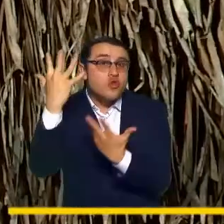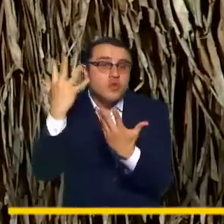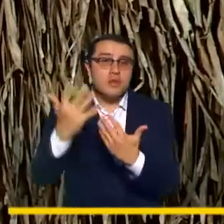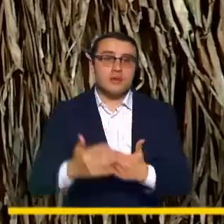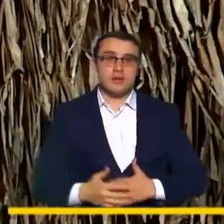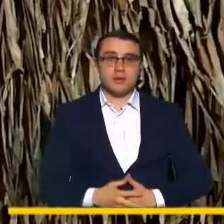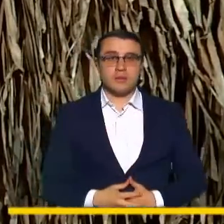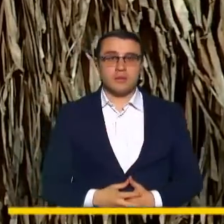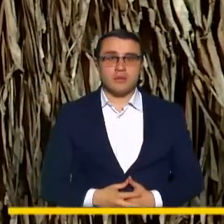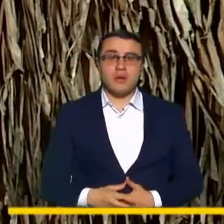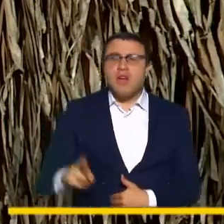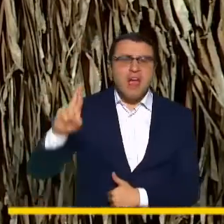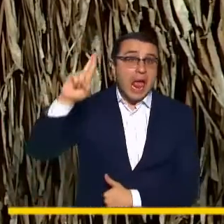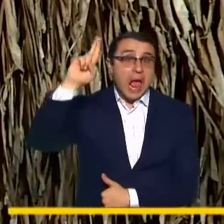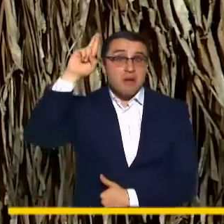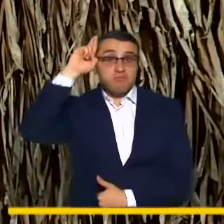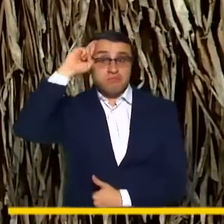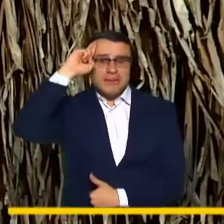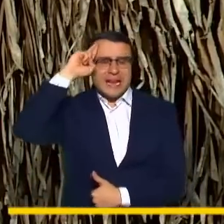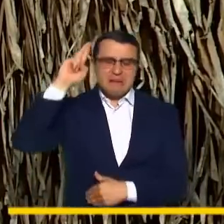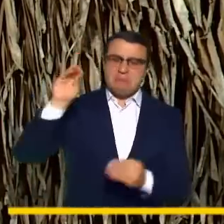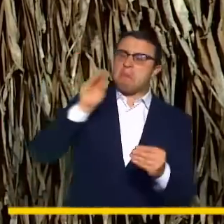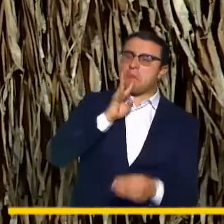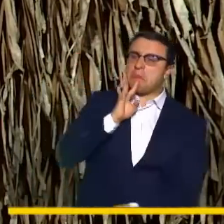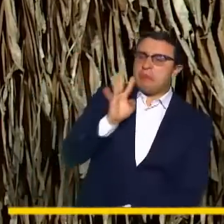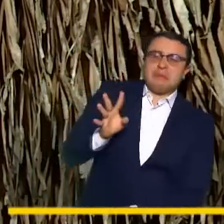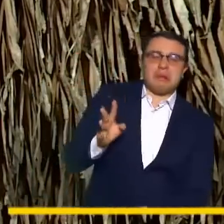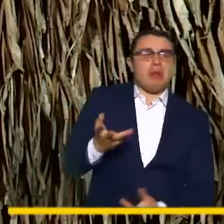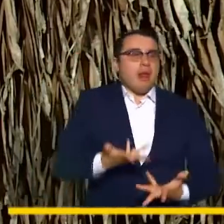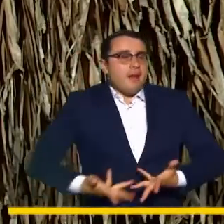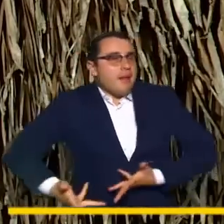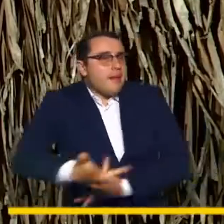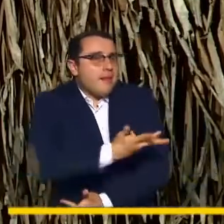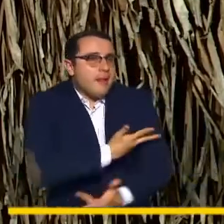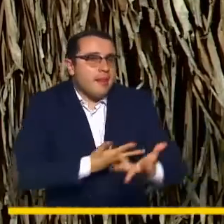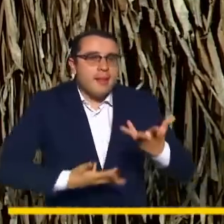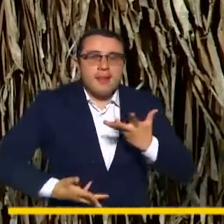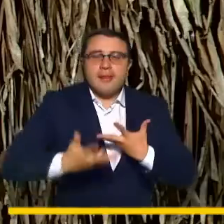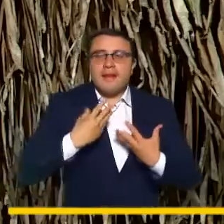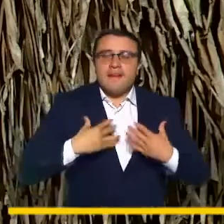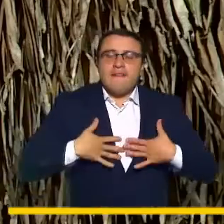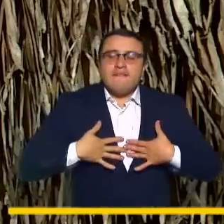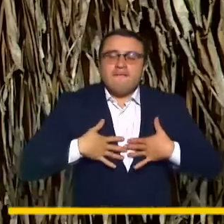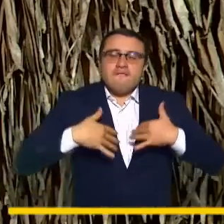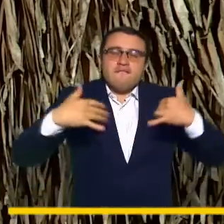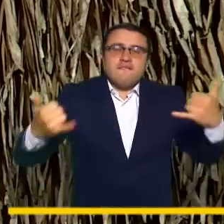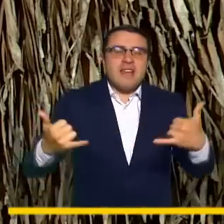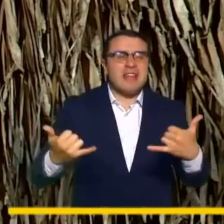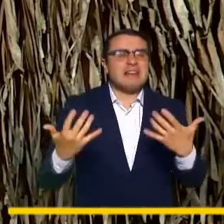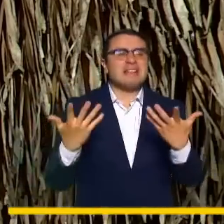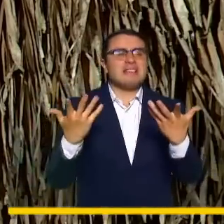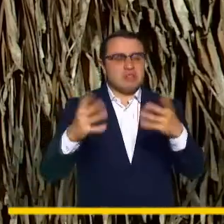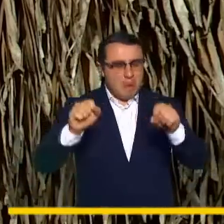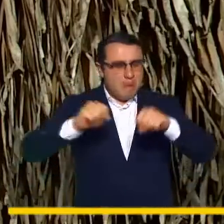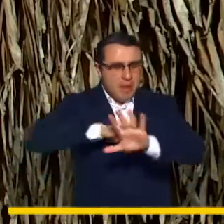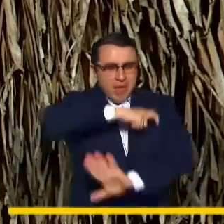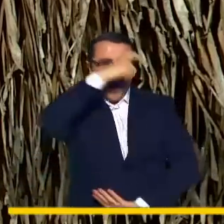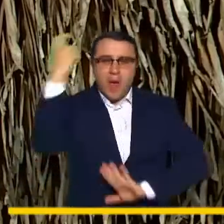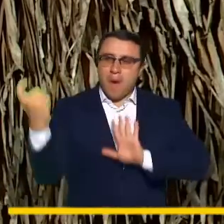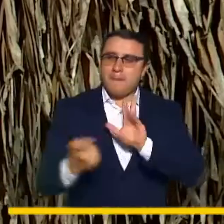Si no usamos la razón para poder convivir y tener momentos de felicidad y una existencia